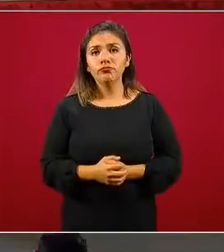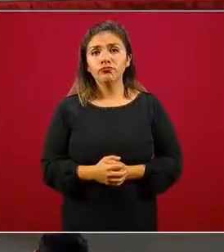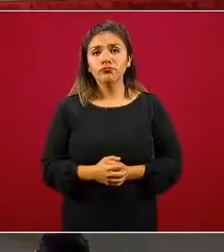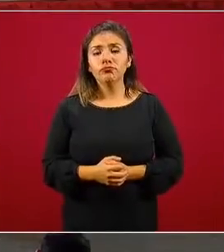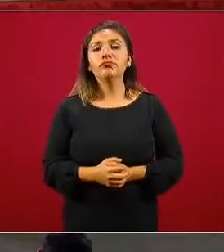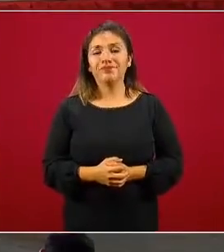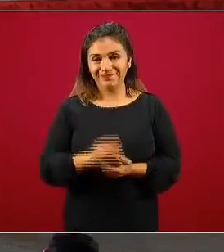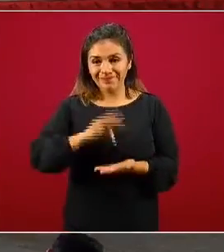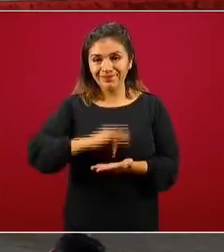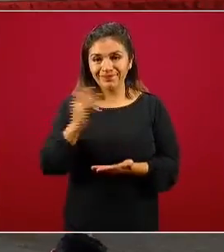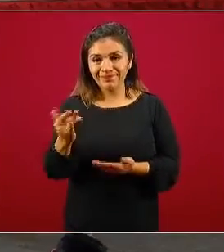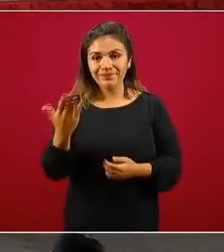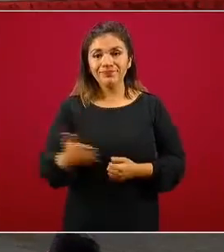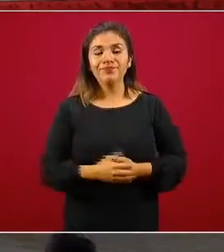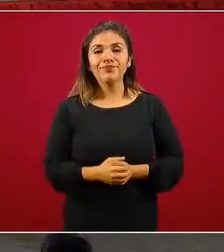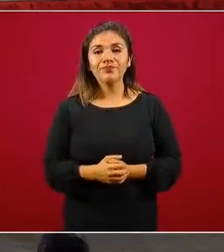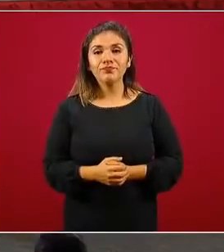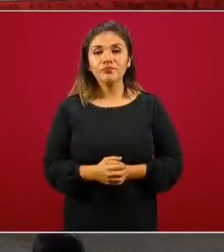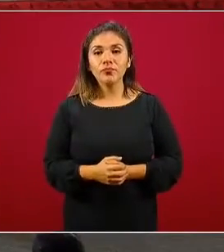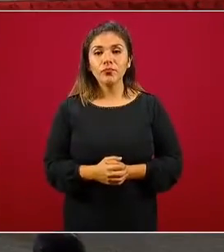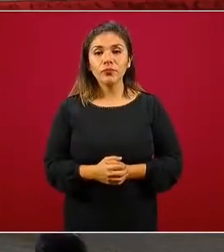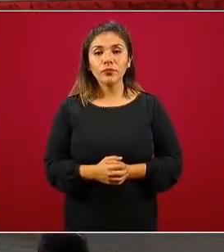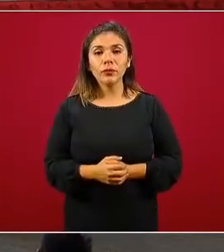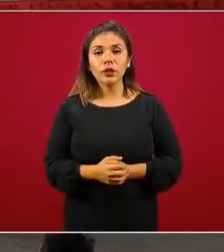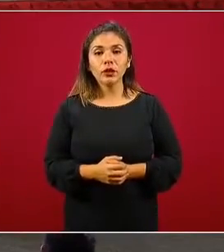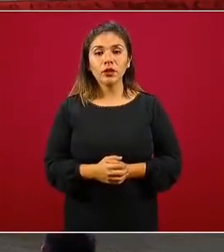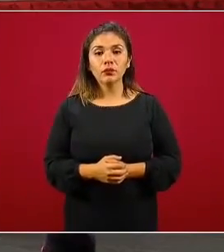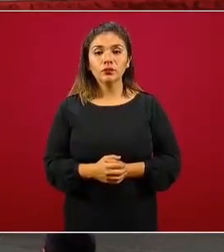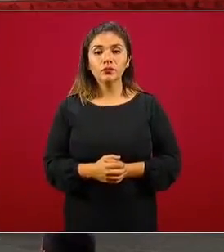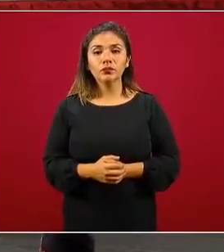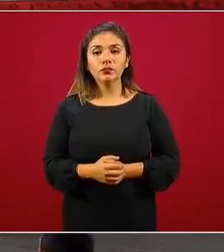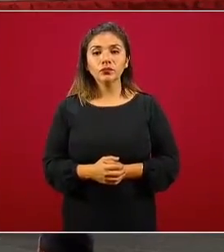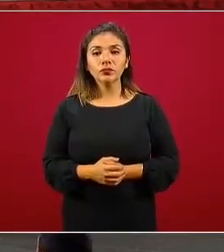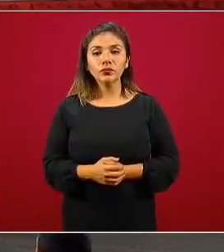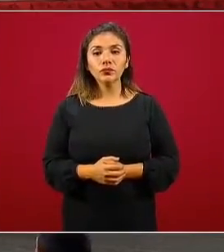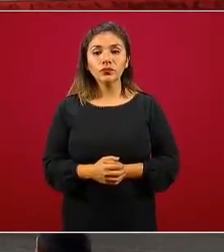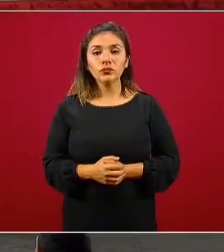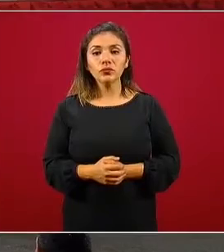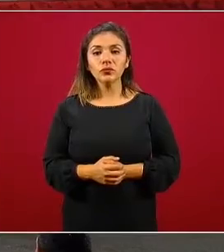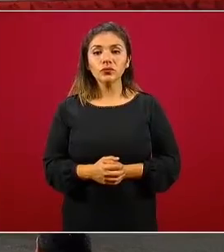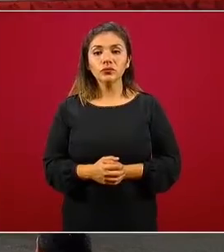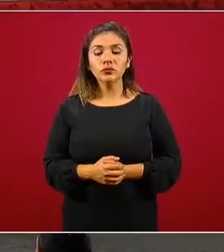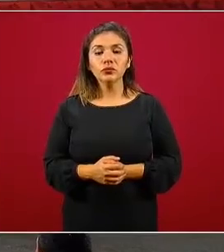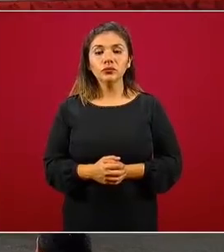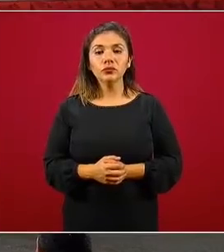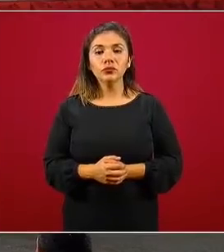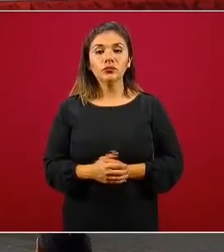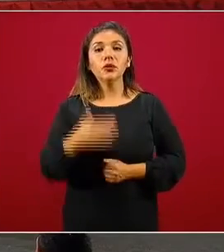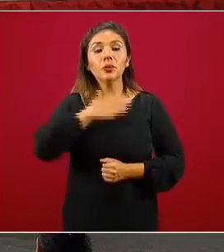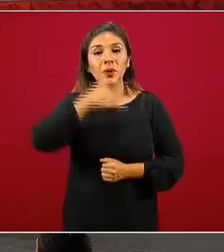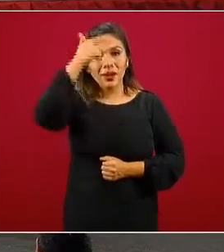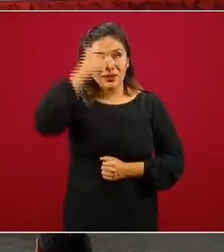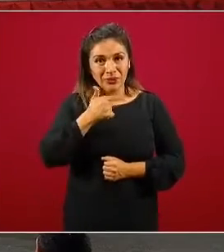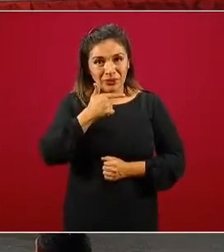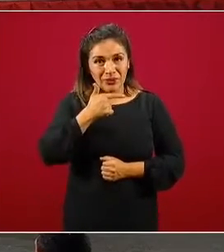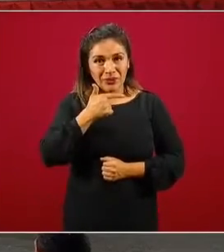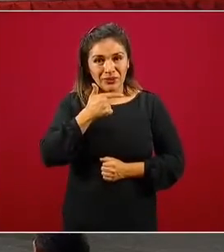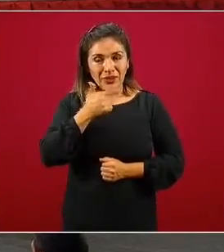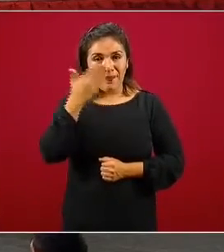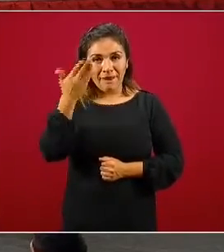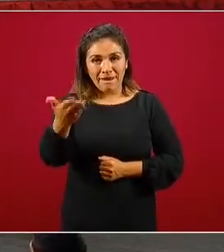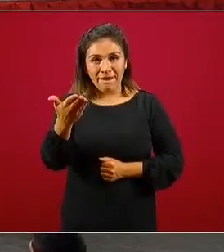Muchas gracias, Liz. Por favor. Y luego usted. Buenas noches, secretario.